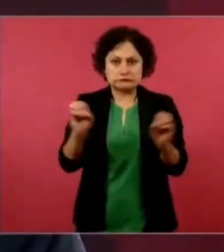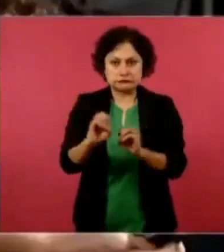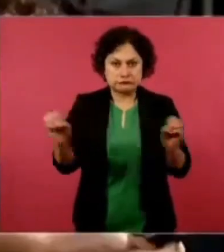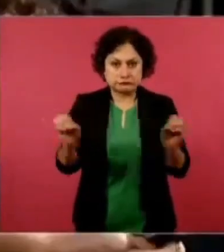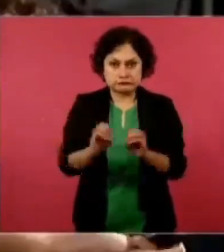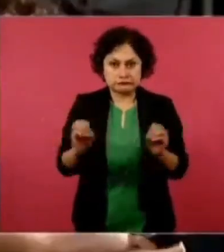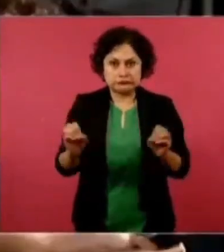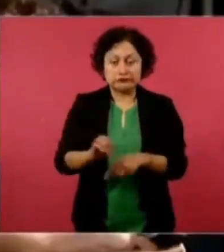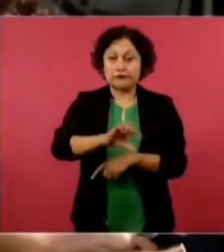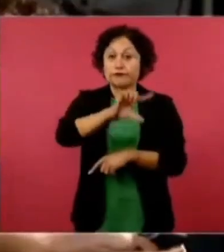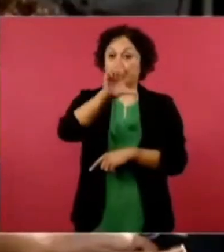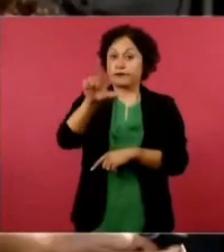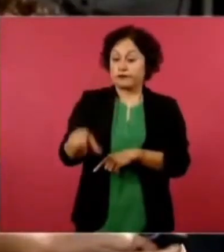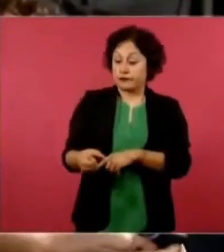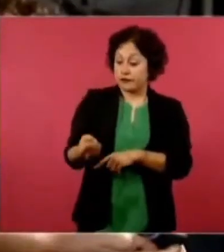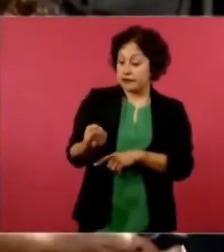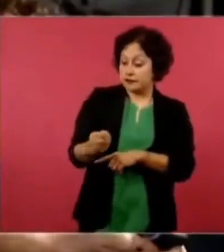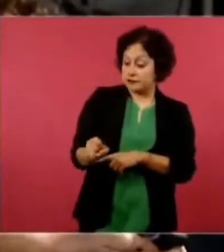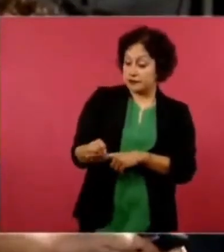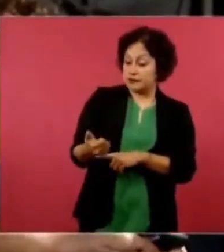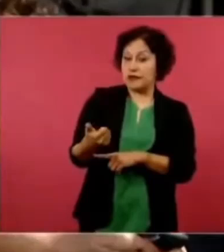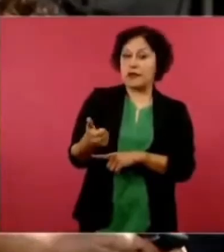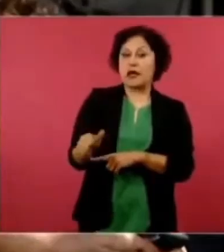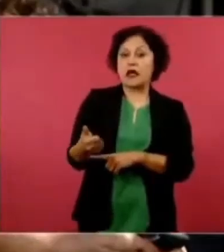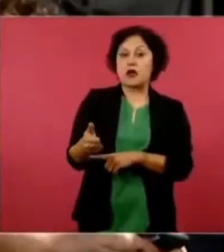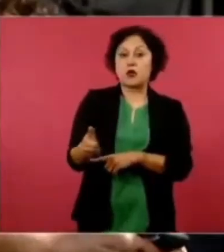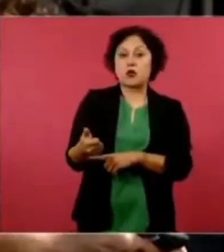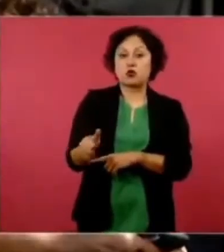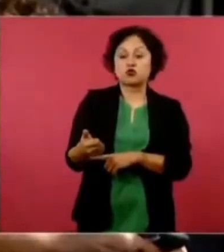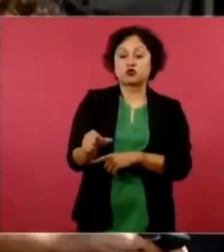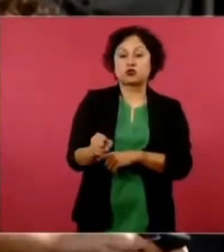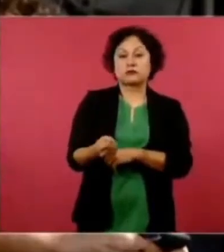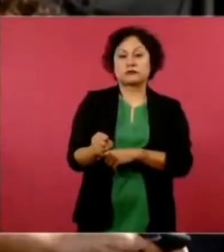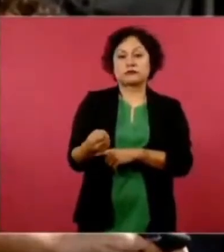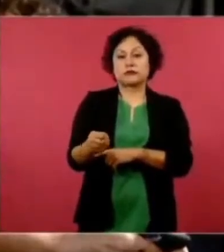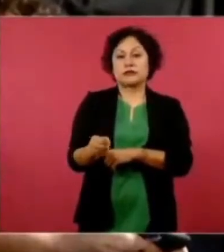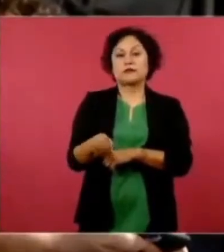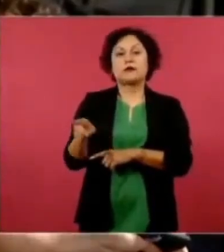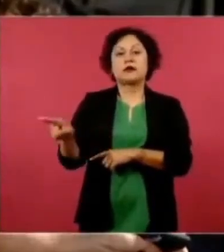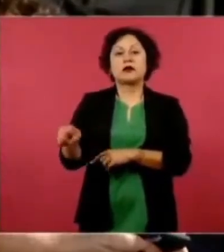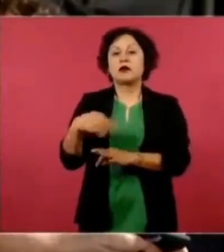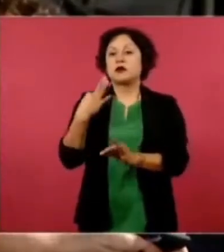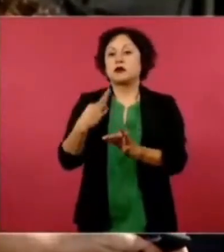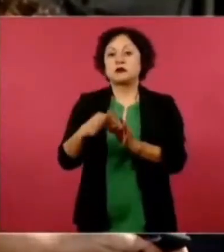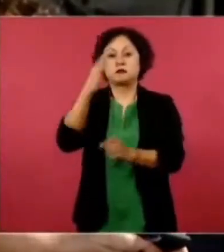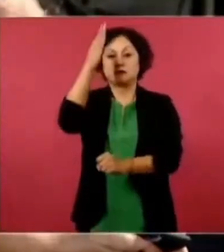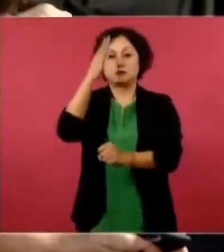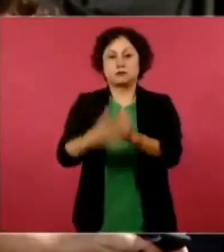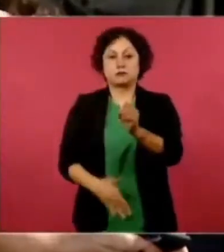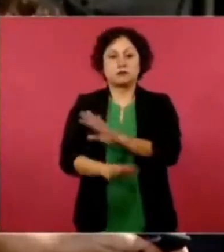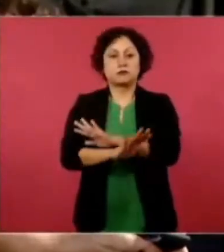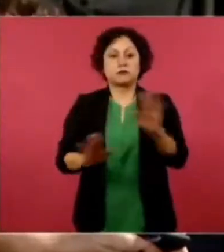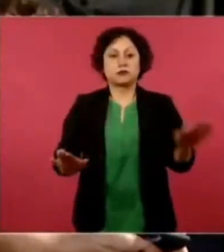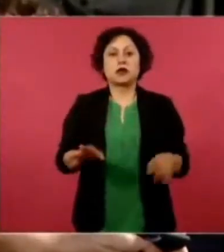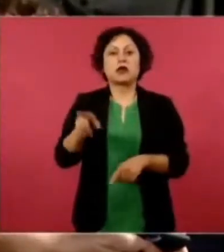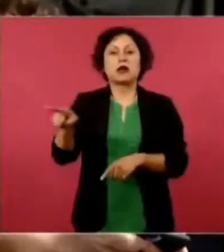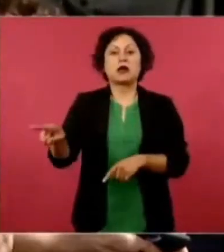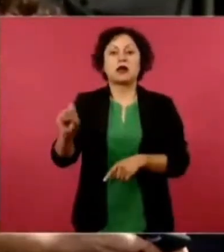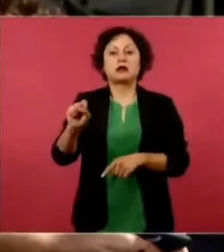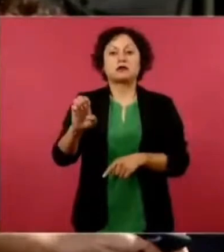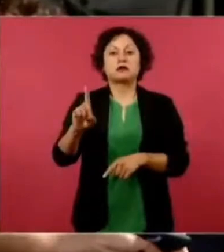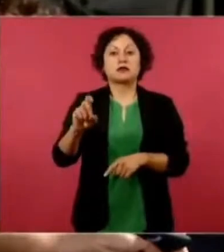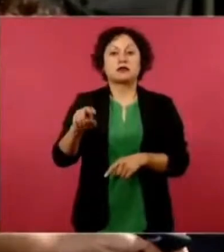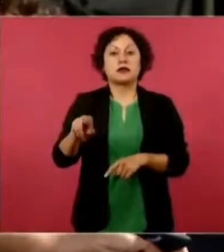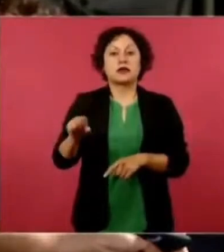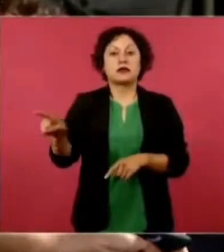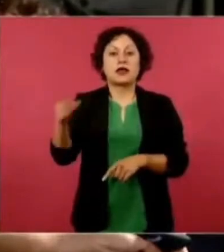en septiembre, agosto, septiembre, es cuando todo se paró y entonces se dice, la Sedena ha entregado todo,